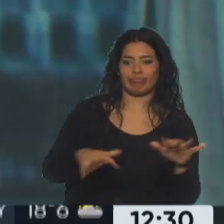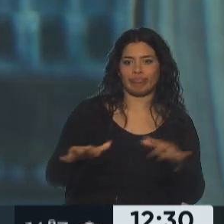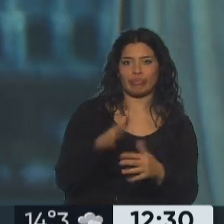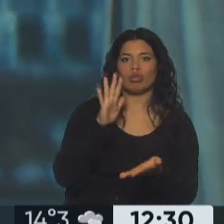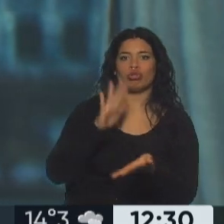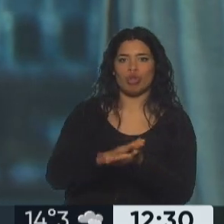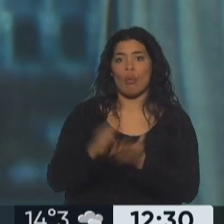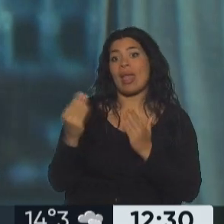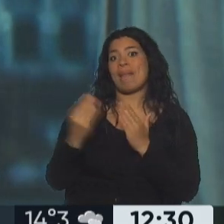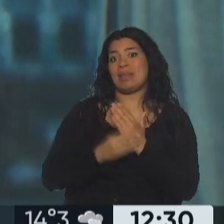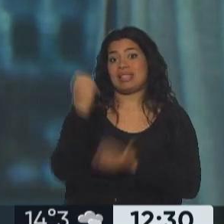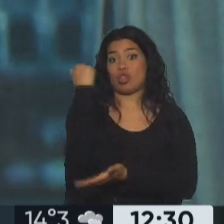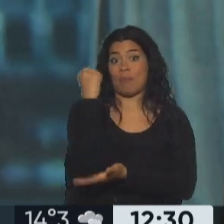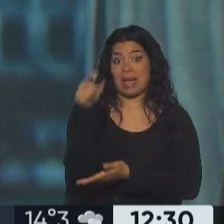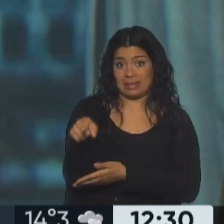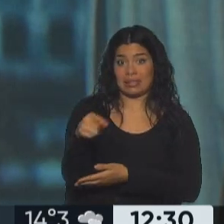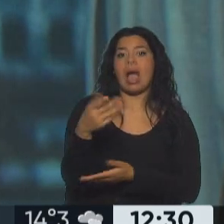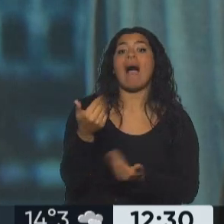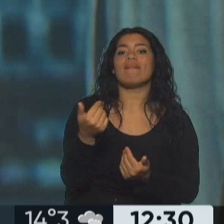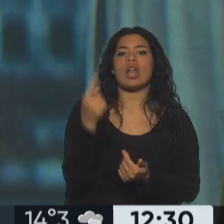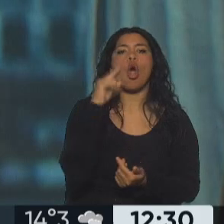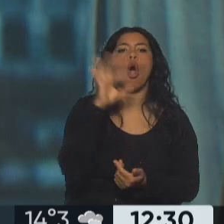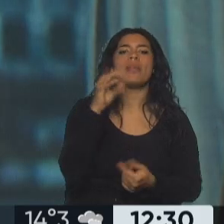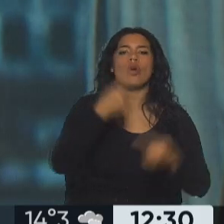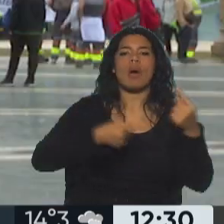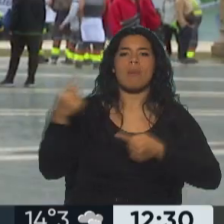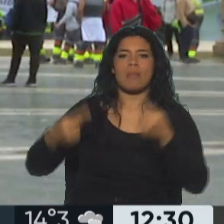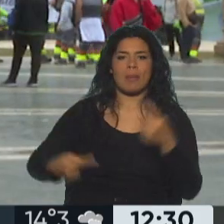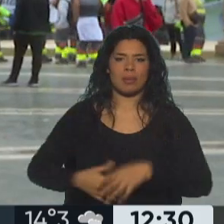ministro y candidato presidencial Sergio Massa. Las compartimos. Esto pasaba. A ver.